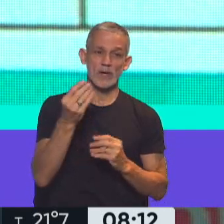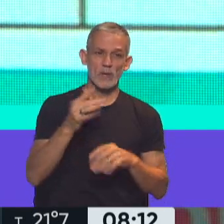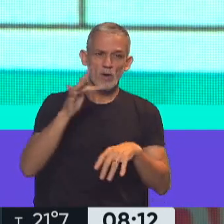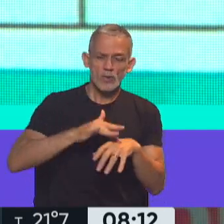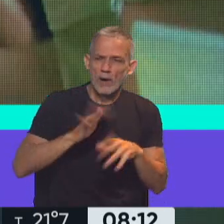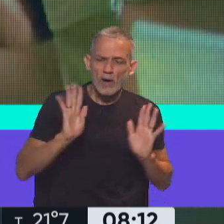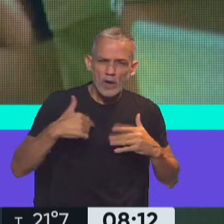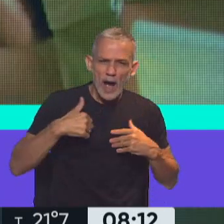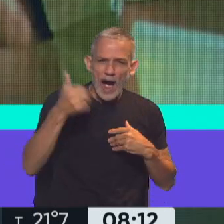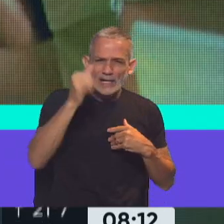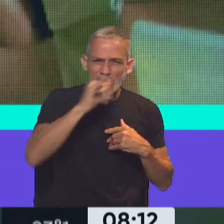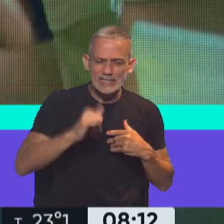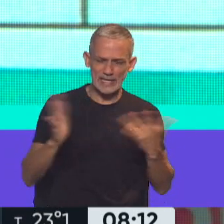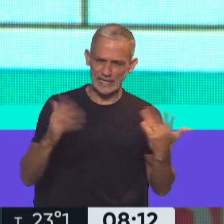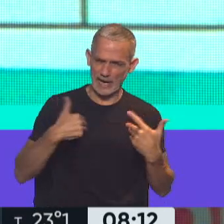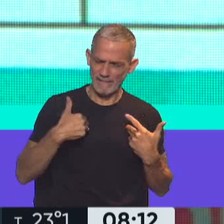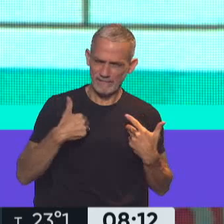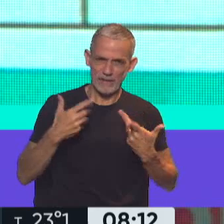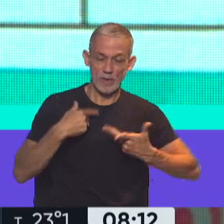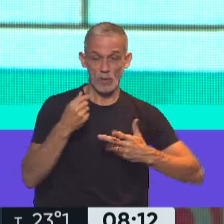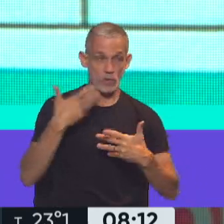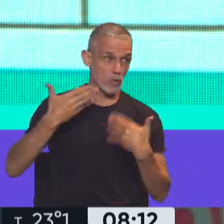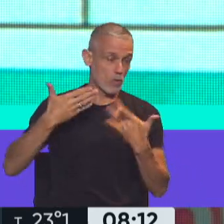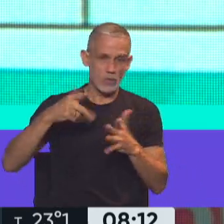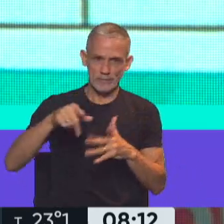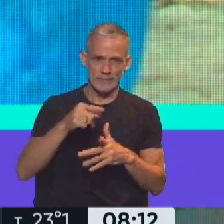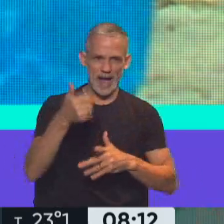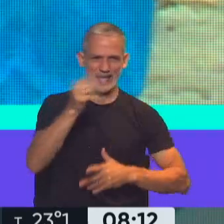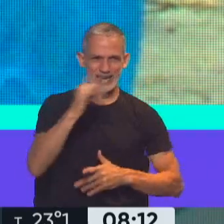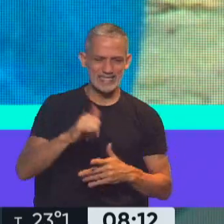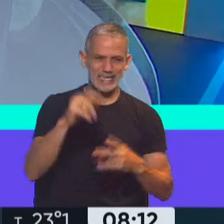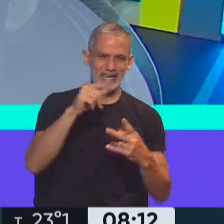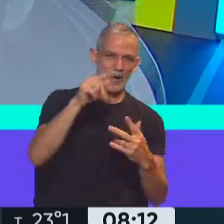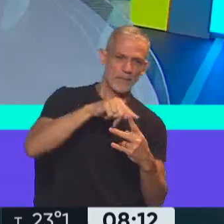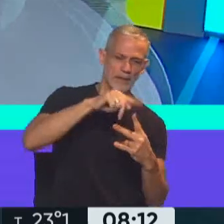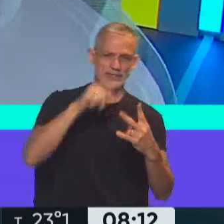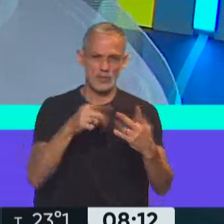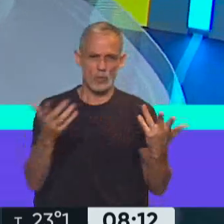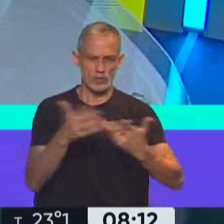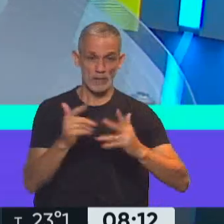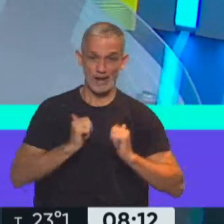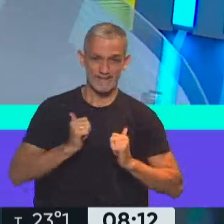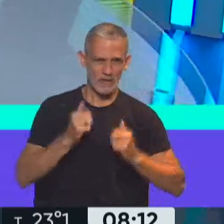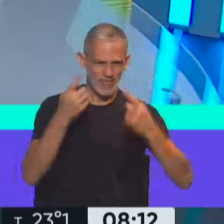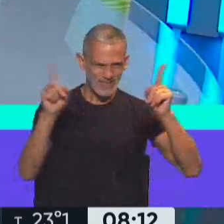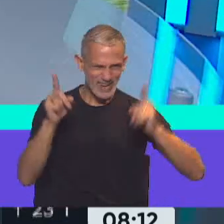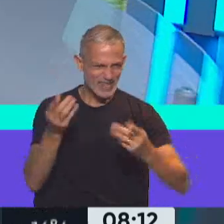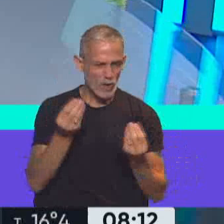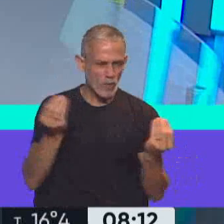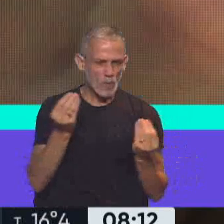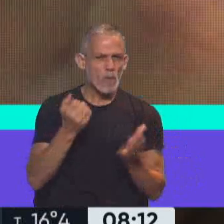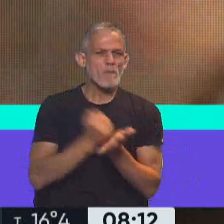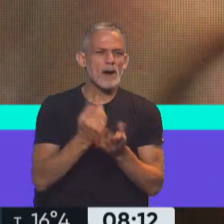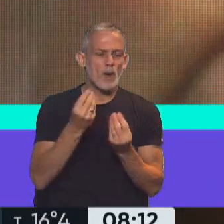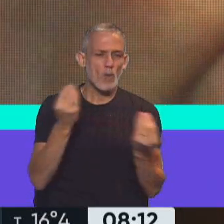astrazéneca y mucho hemos hablado de astrazéneca durante la primera y la segunda dosis pero hay que esperar algo distinto para esta tercera